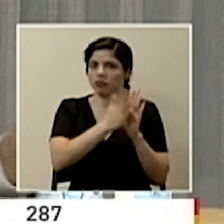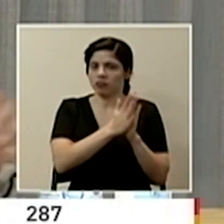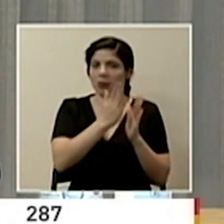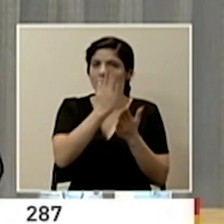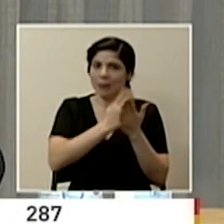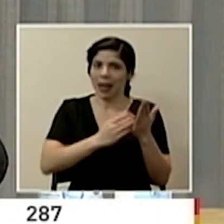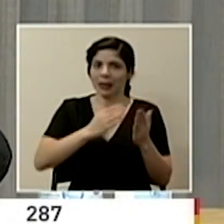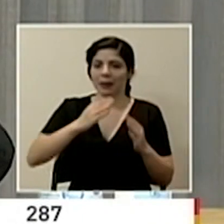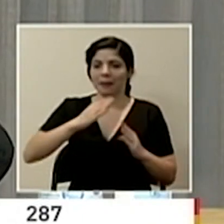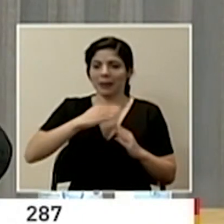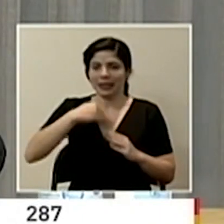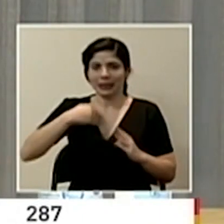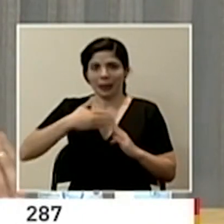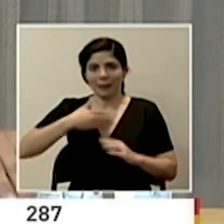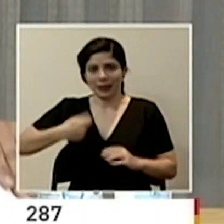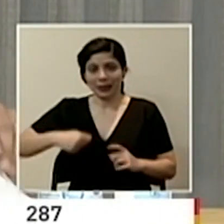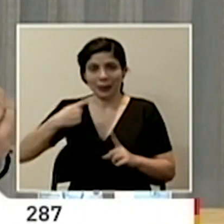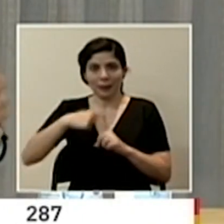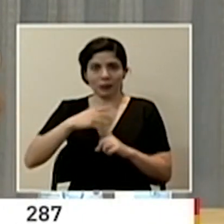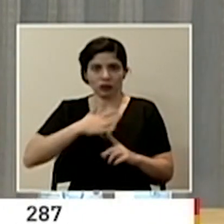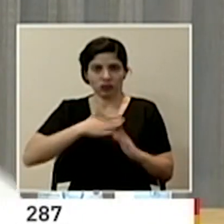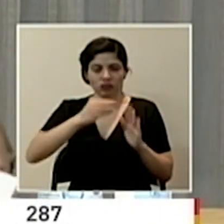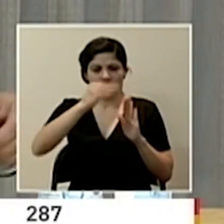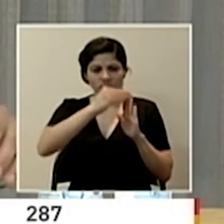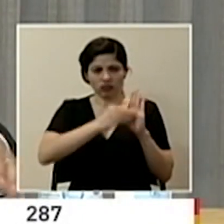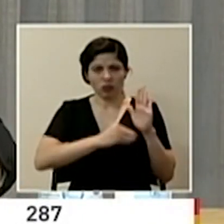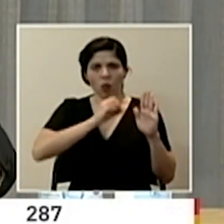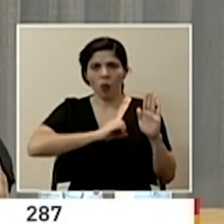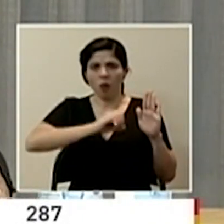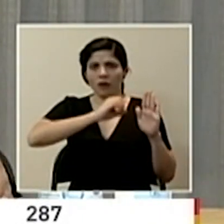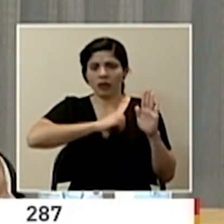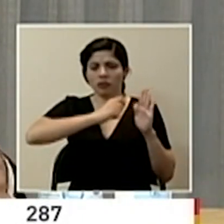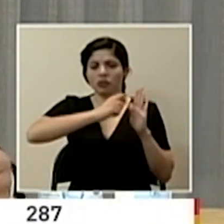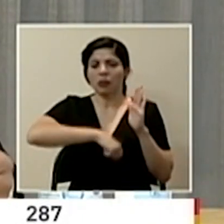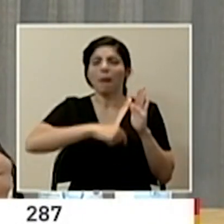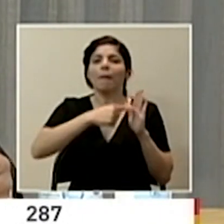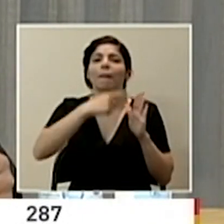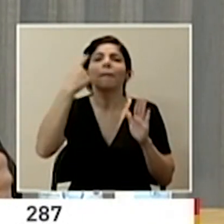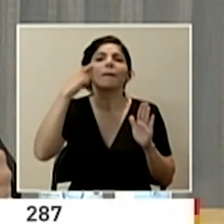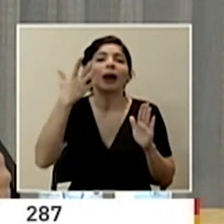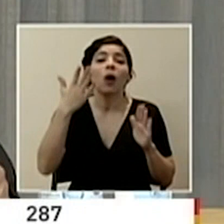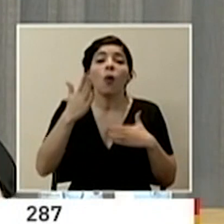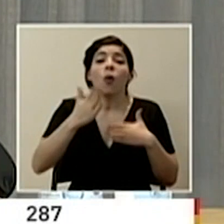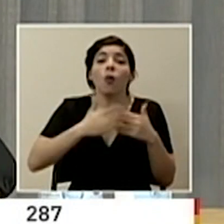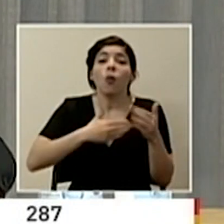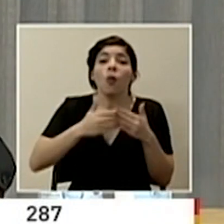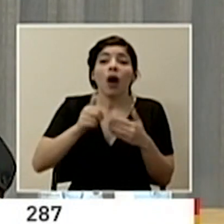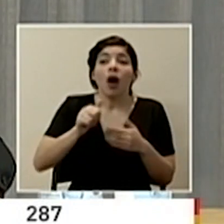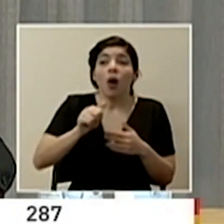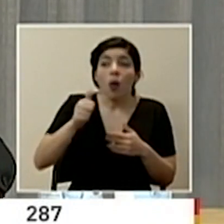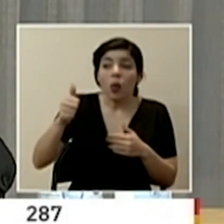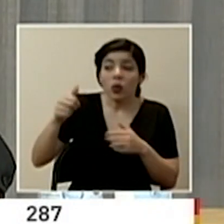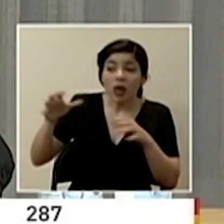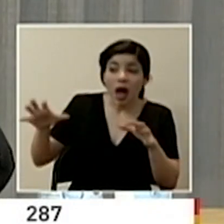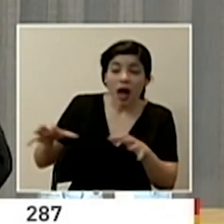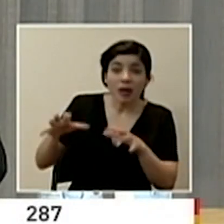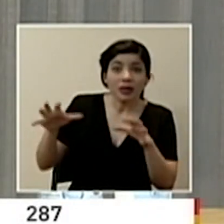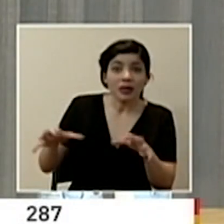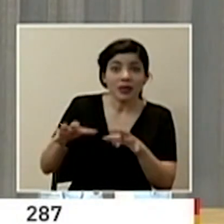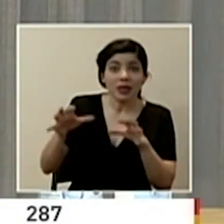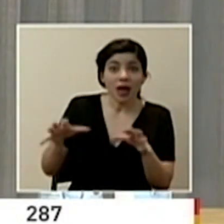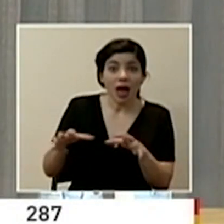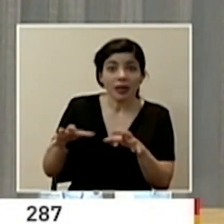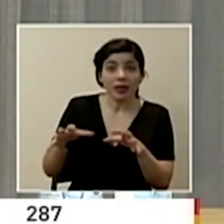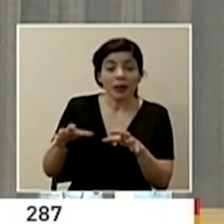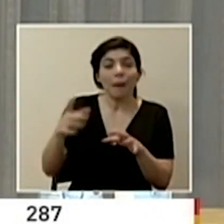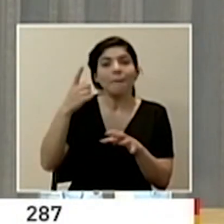el Ministerio de la Presidencia y por mi persona, para cualquier otra actividad